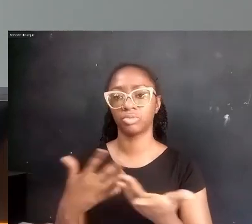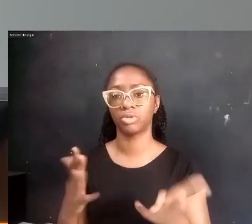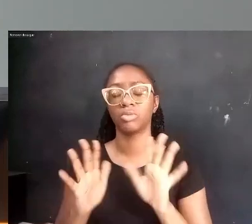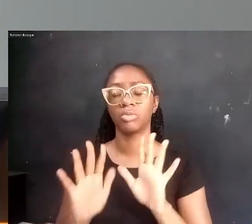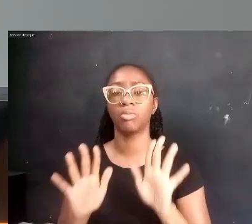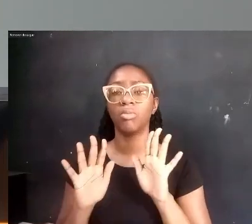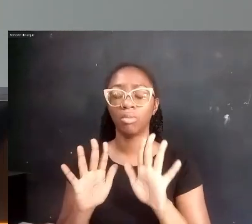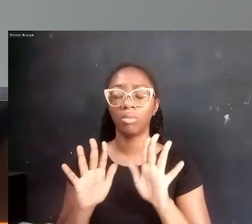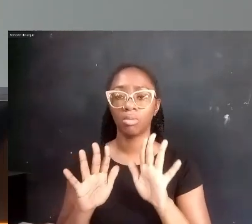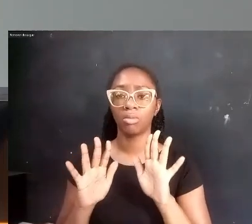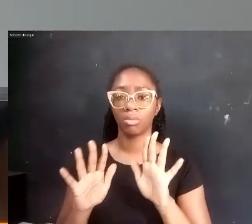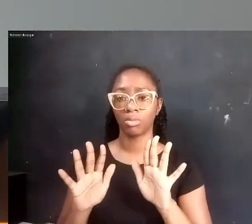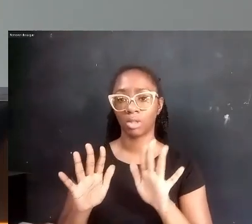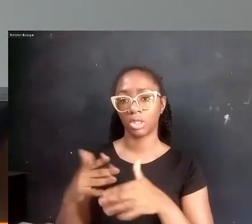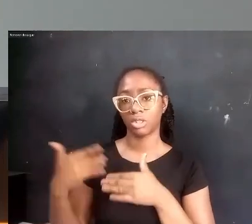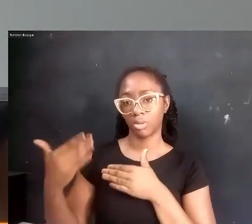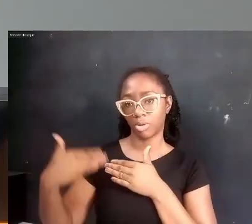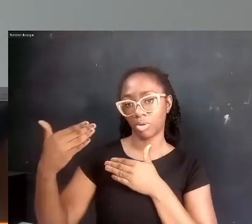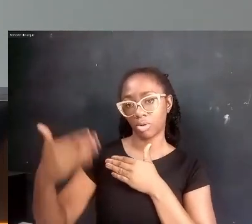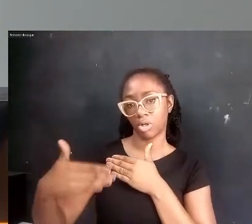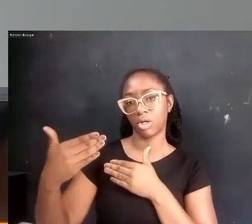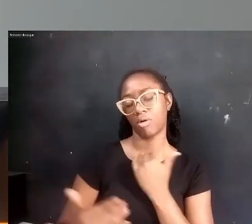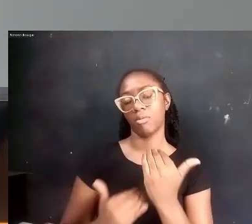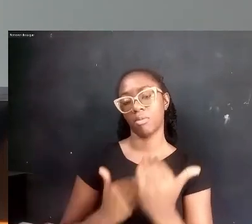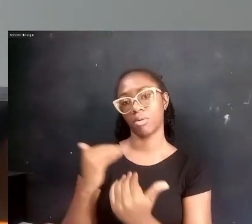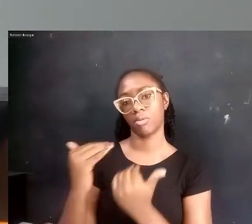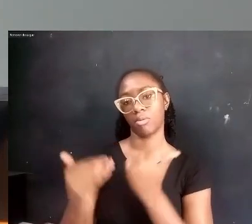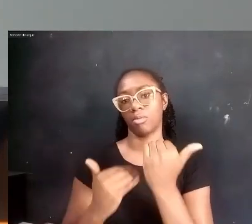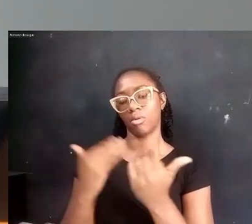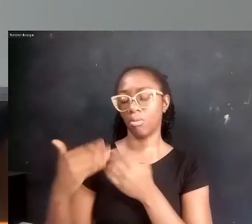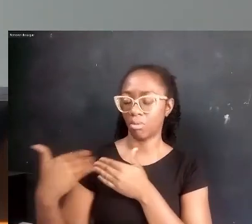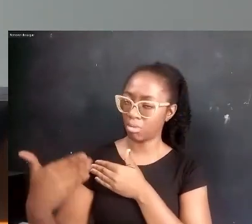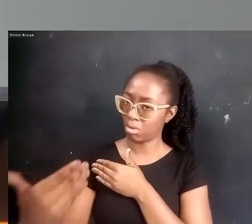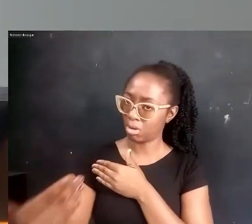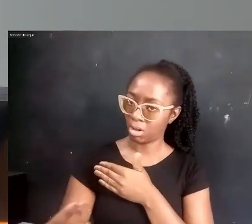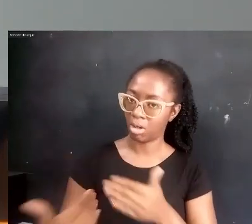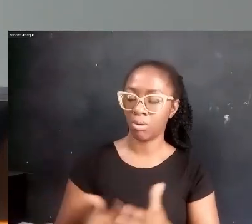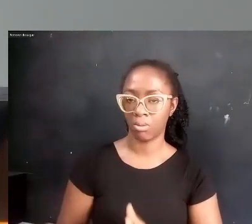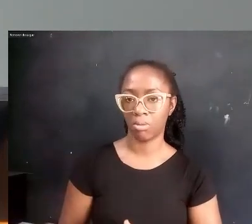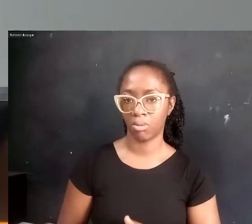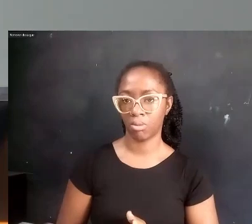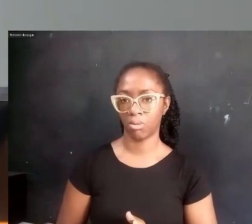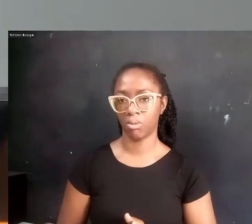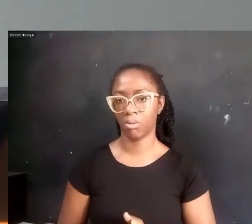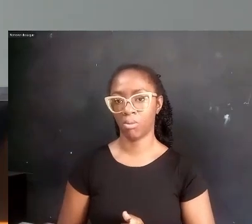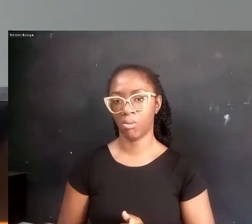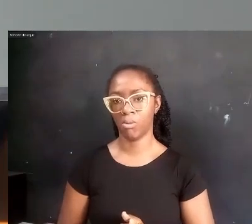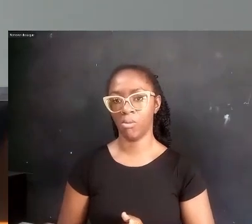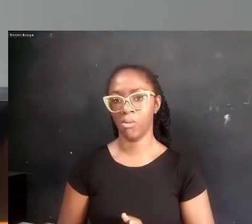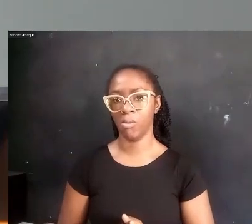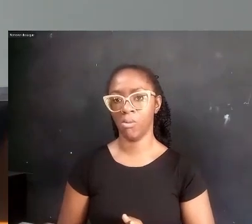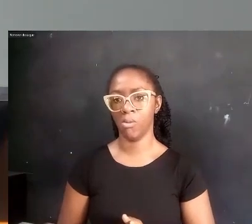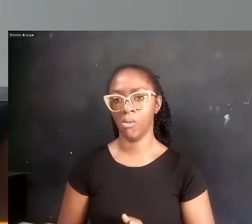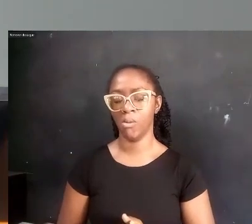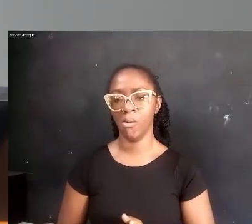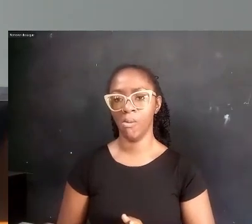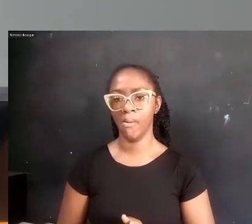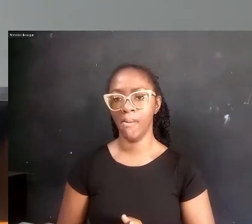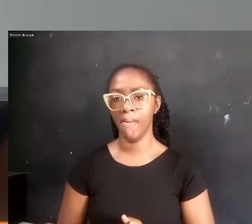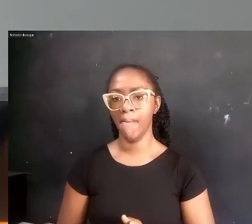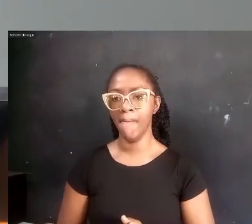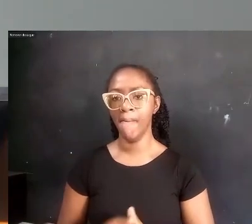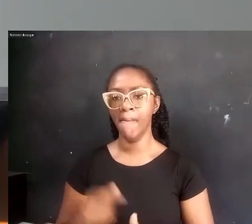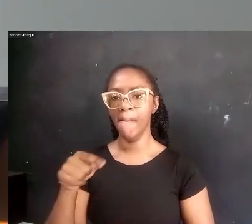cambia progresivamente con las costumbres, sino que la constitución es